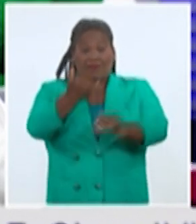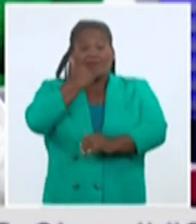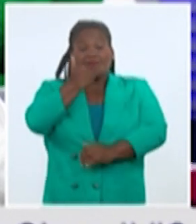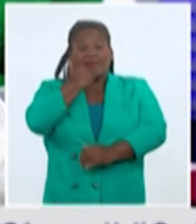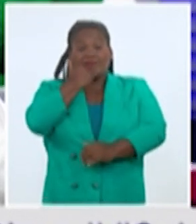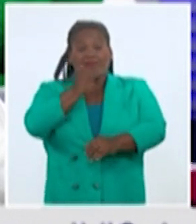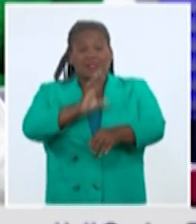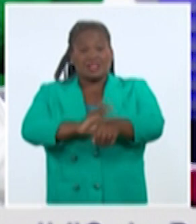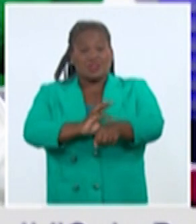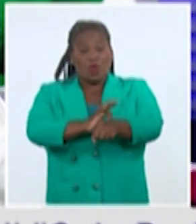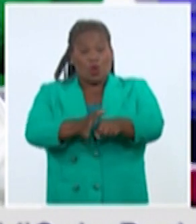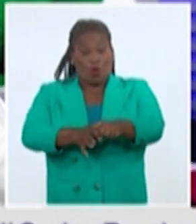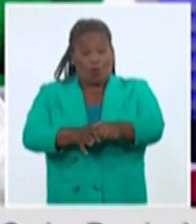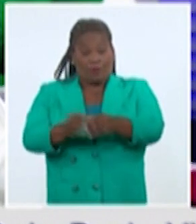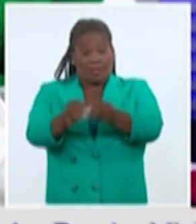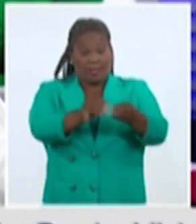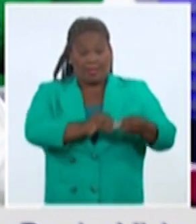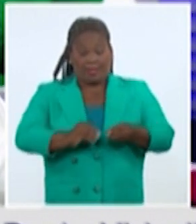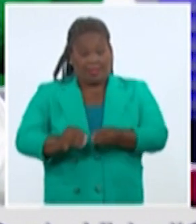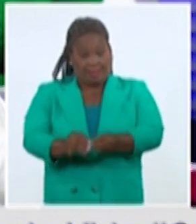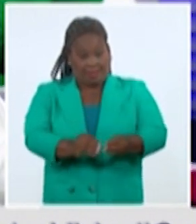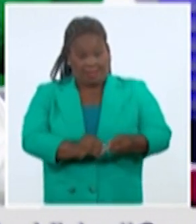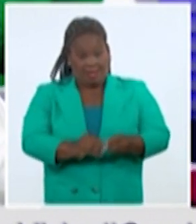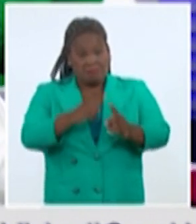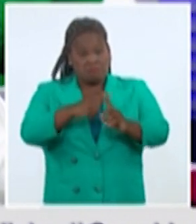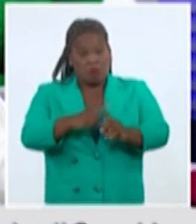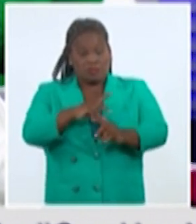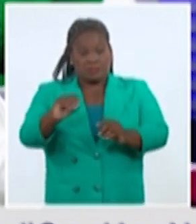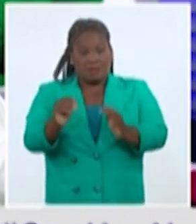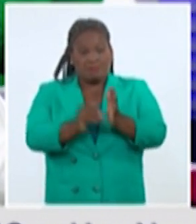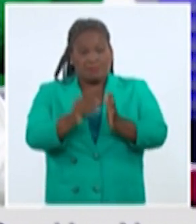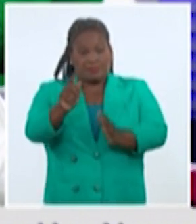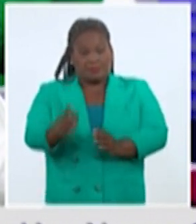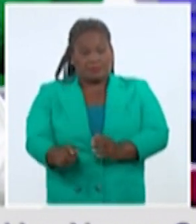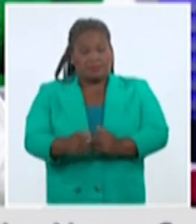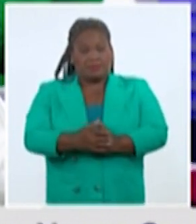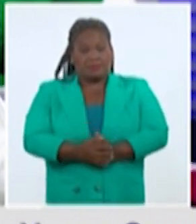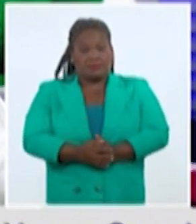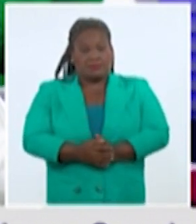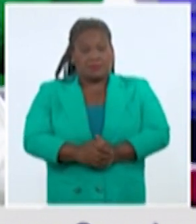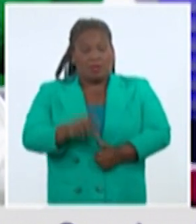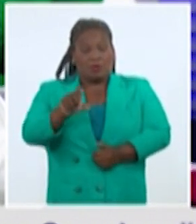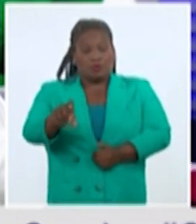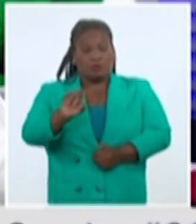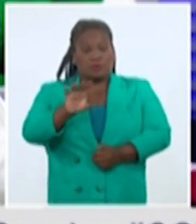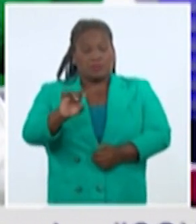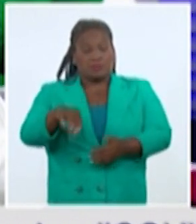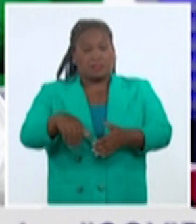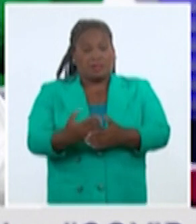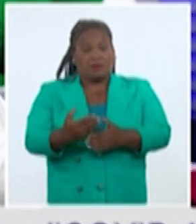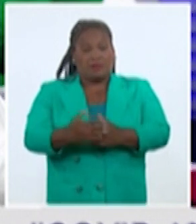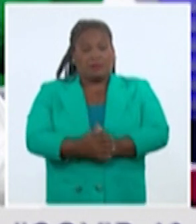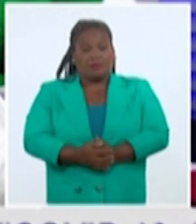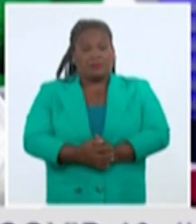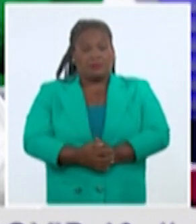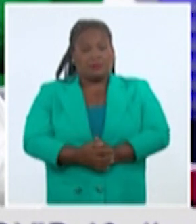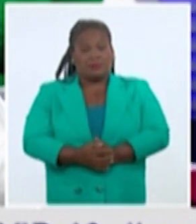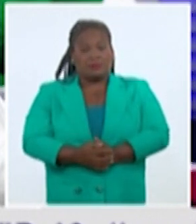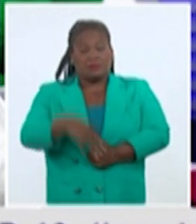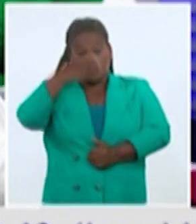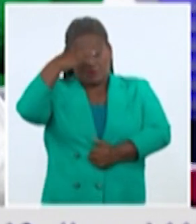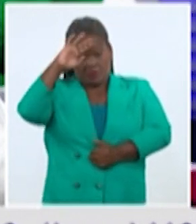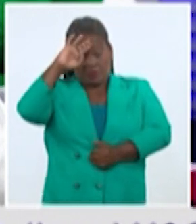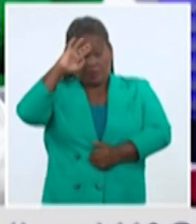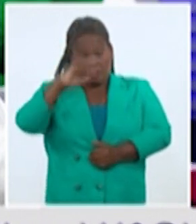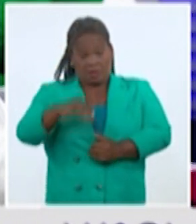casos confirmados por 100.000 habitantes en estos últimos 15 días. Ya Cuba exhibiendo una tasa